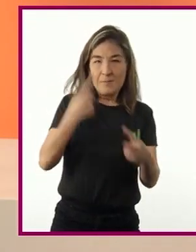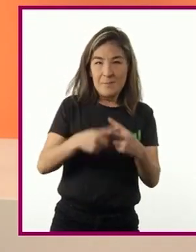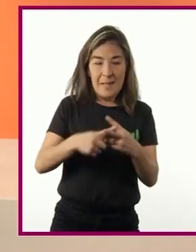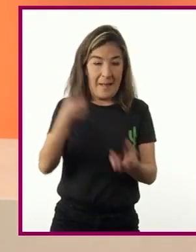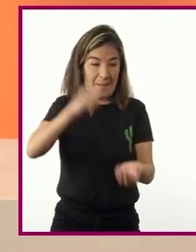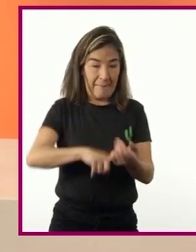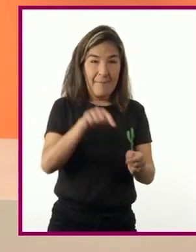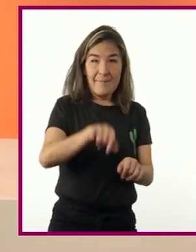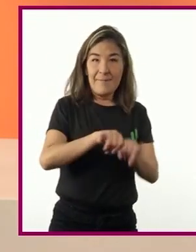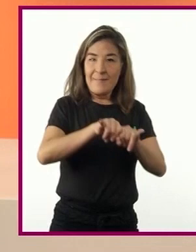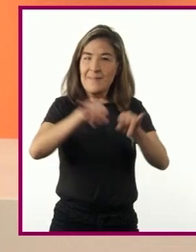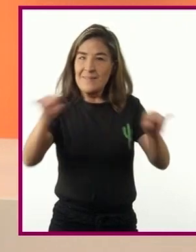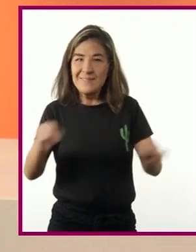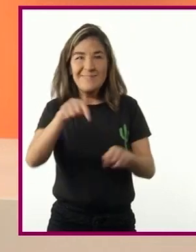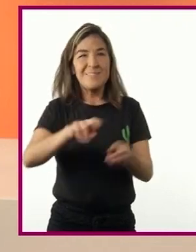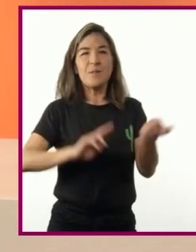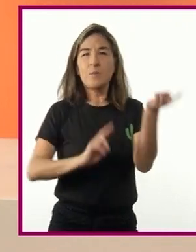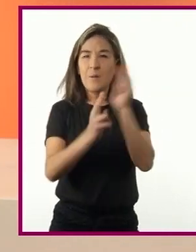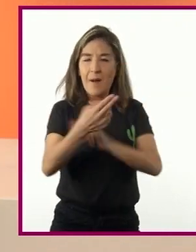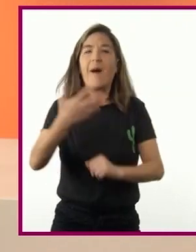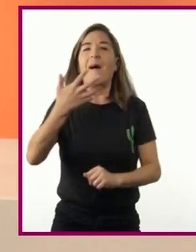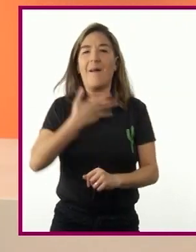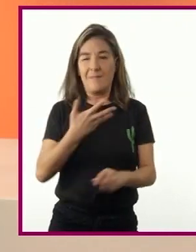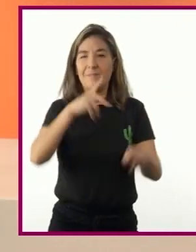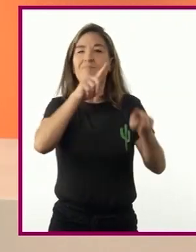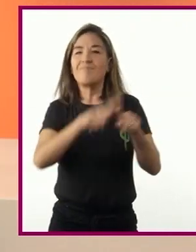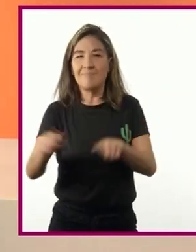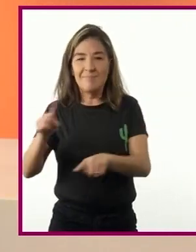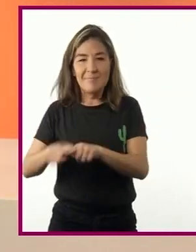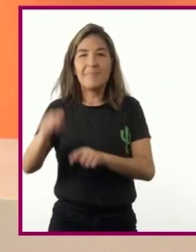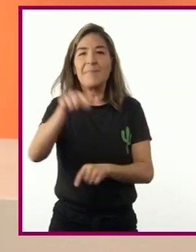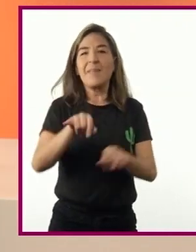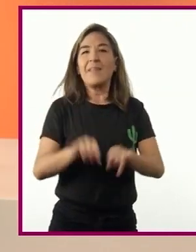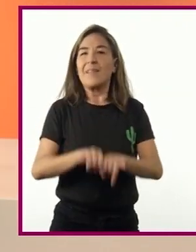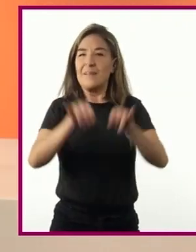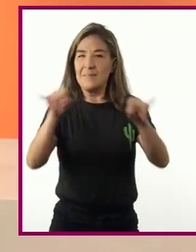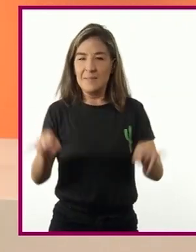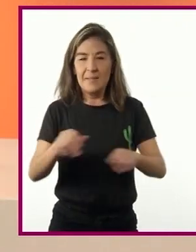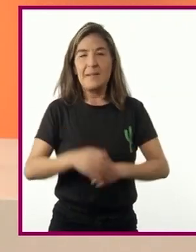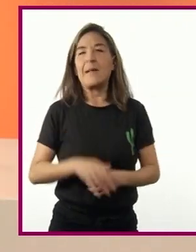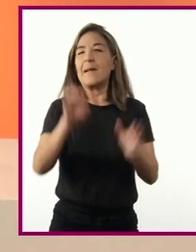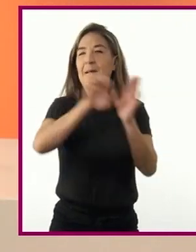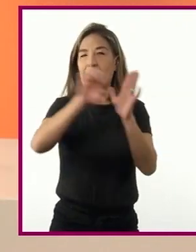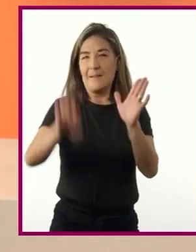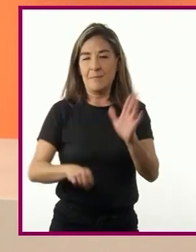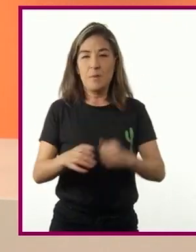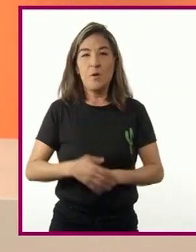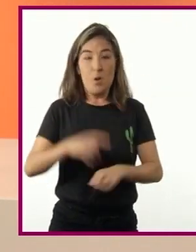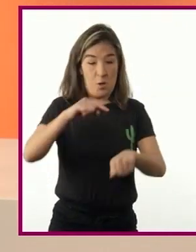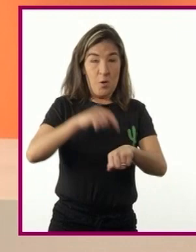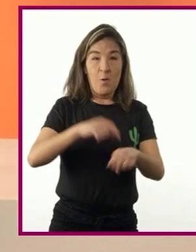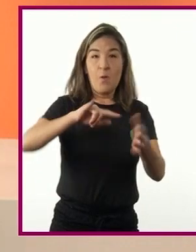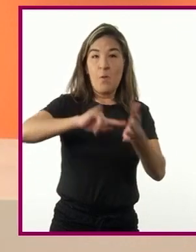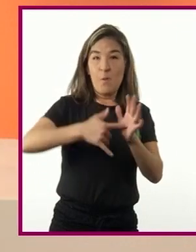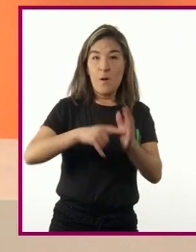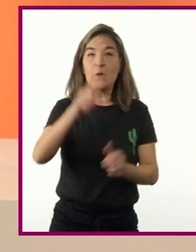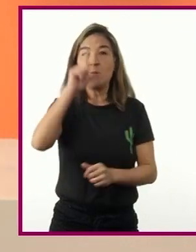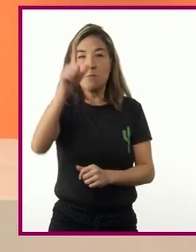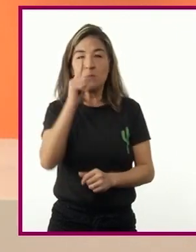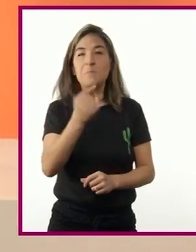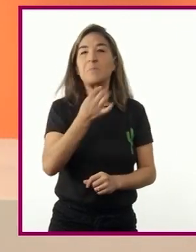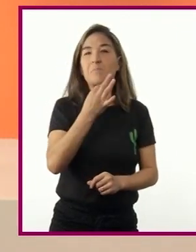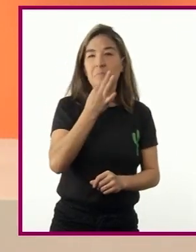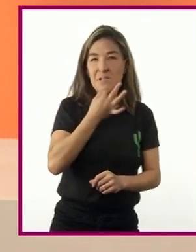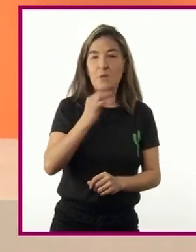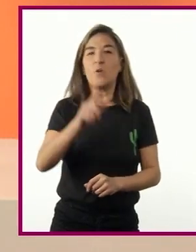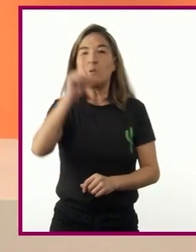en el universo, existen variaciones de distancia, como lo son la hora luz, el minuto luz,